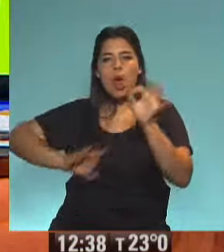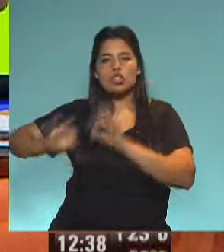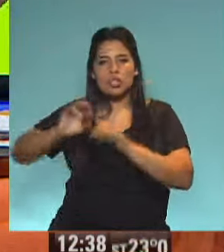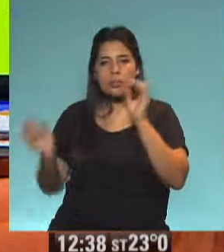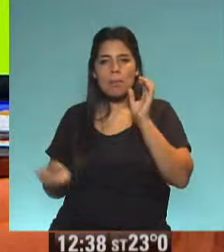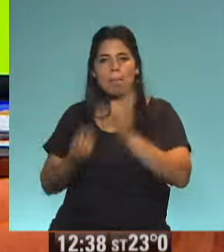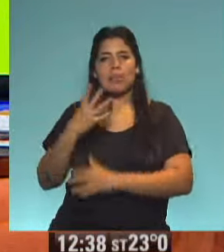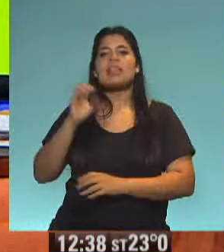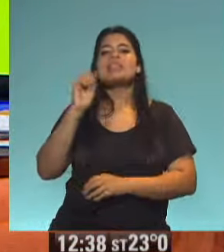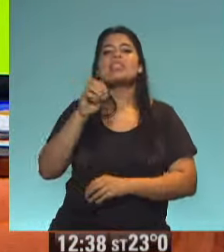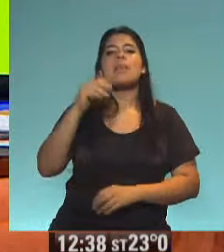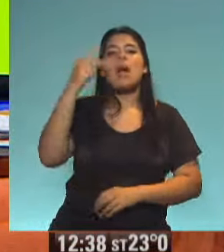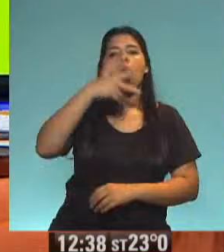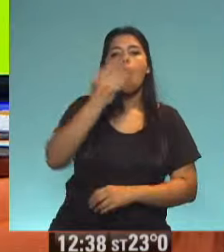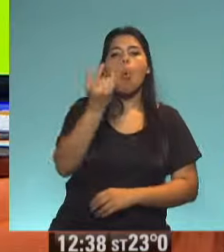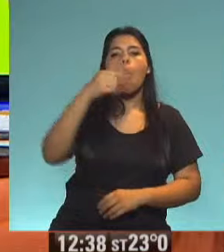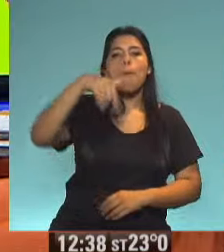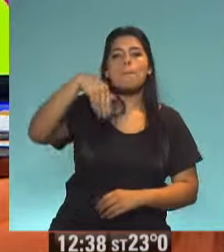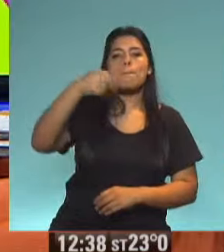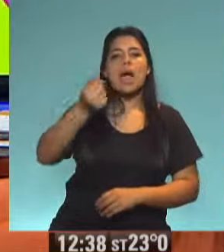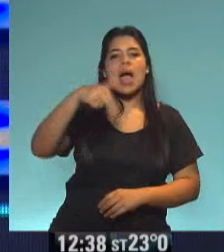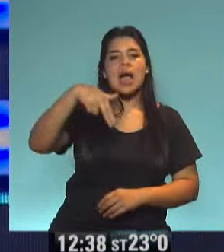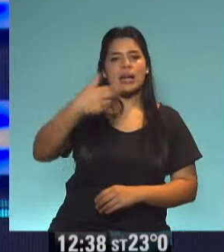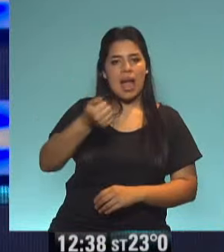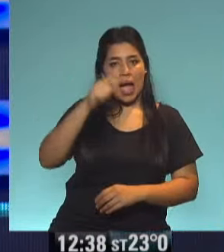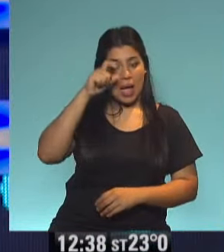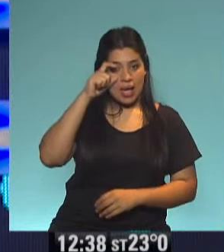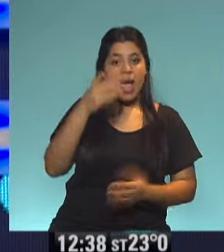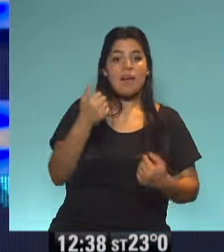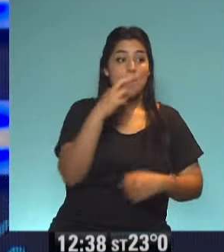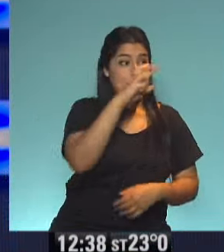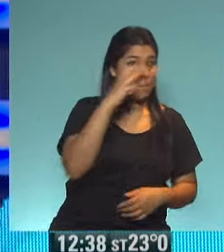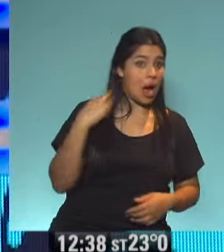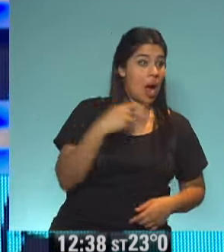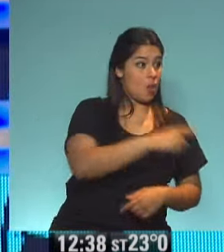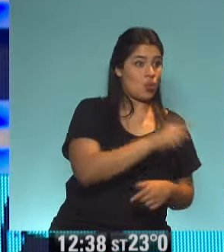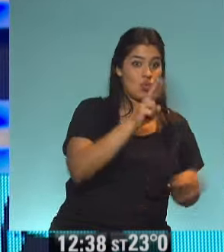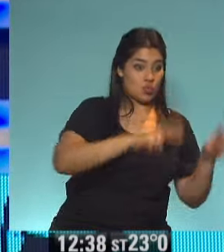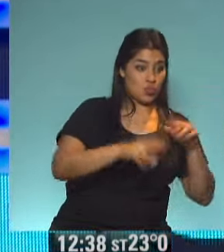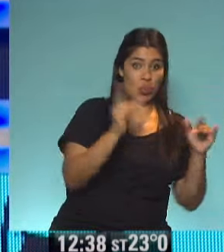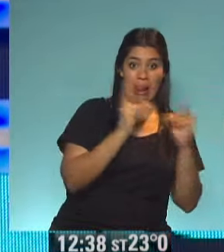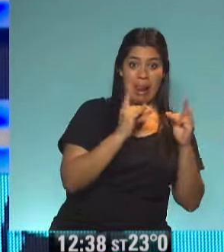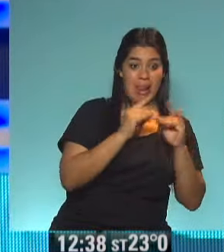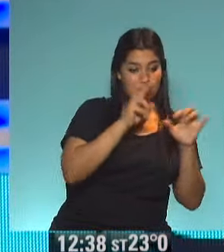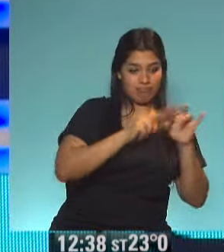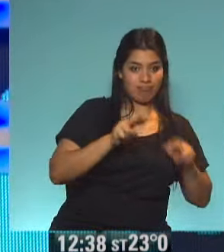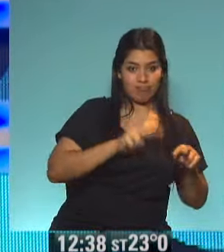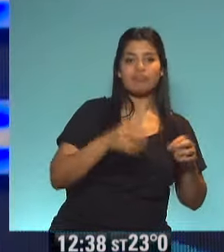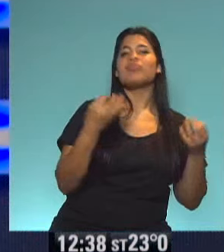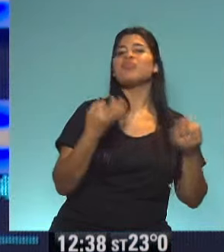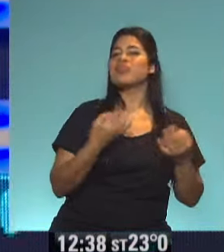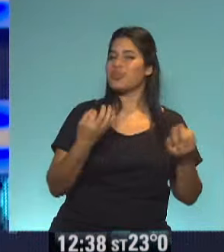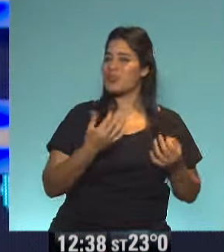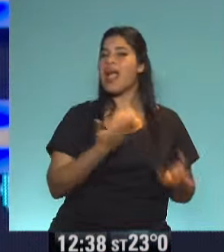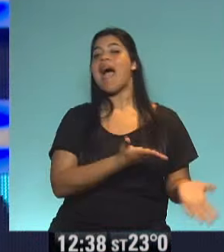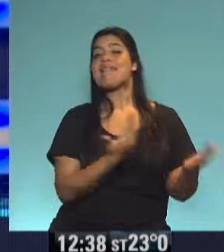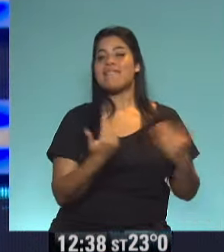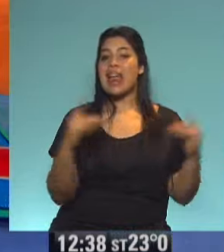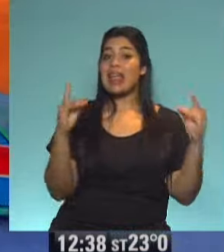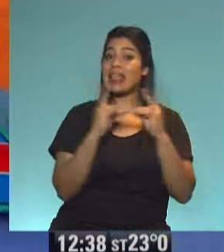se llama Humanae. Y ahí lo tenemos a Pablo, que le dije si por favor me podía buscar a ver Pablo acá. Claro, qué aparece en internet sobre